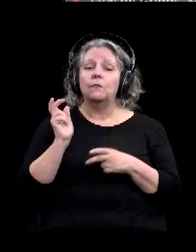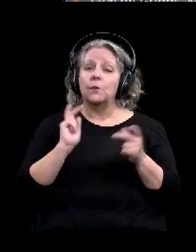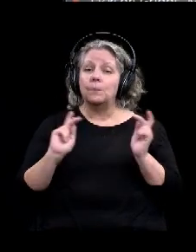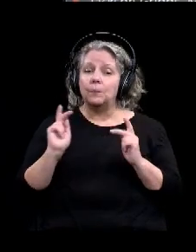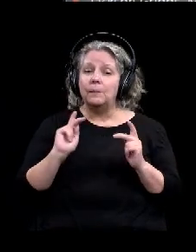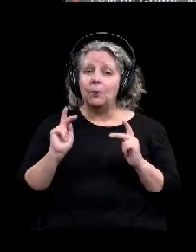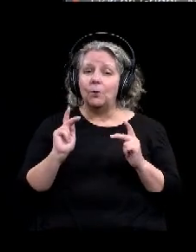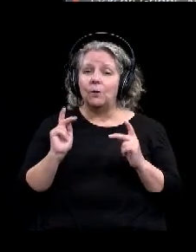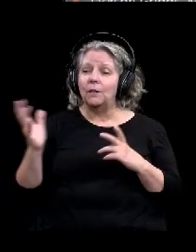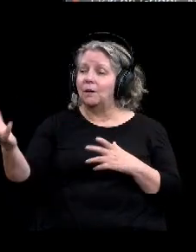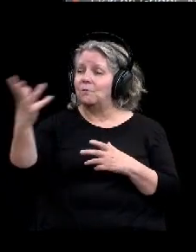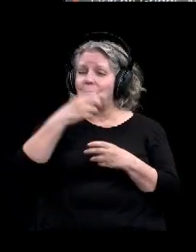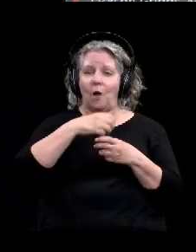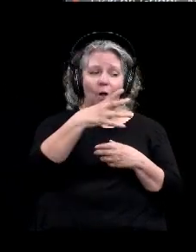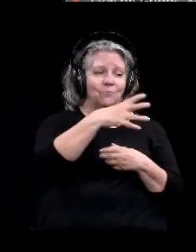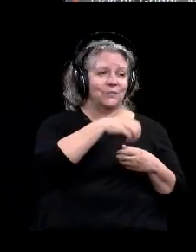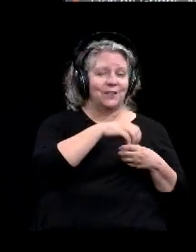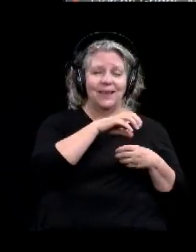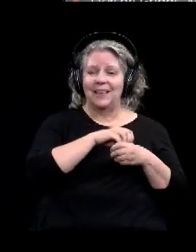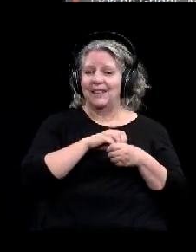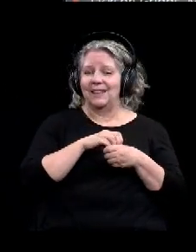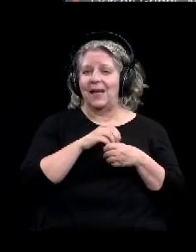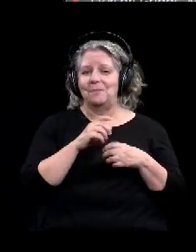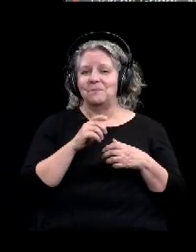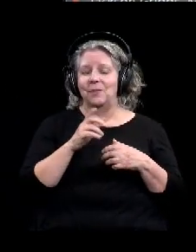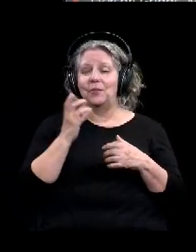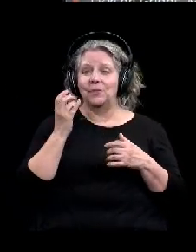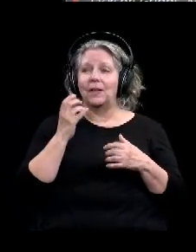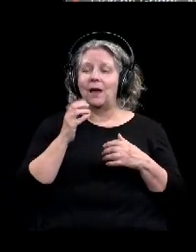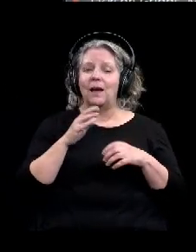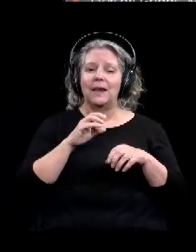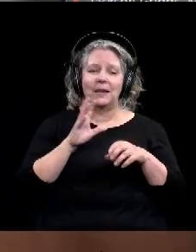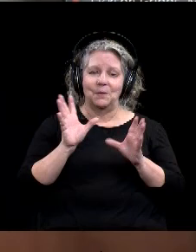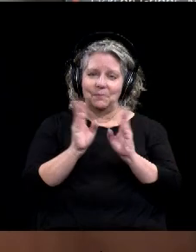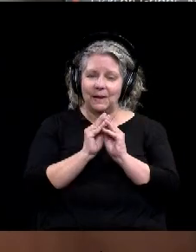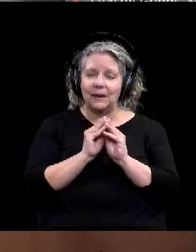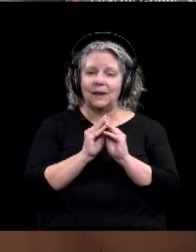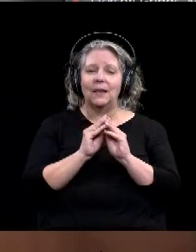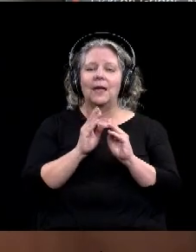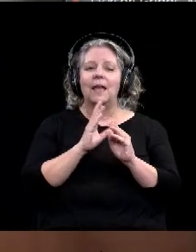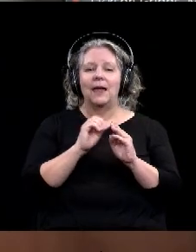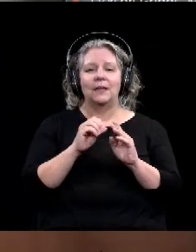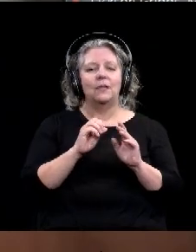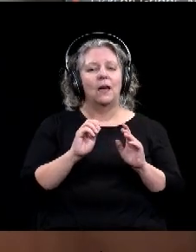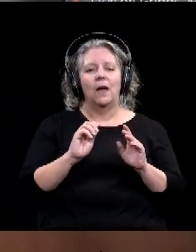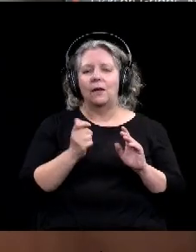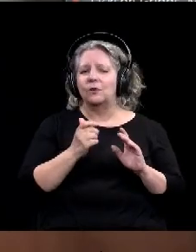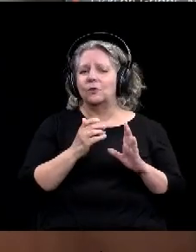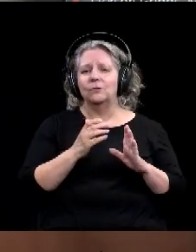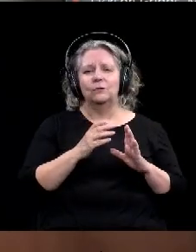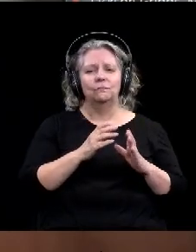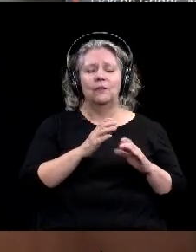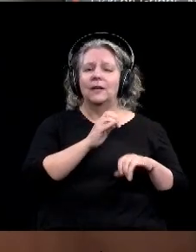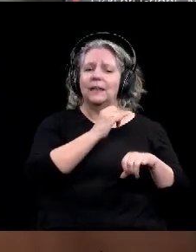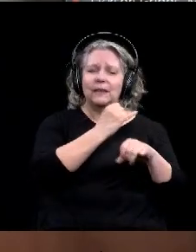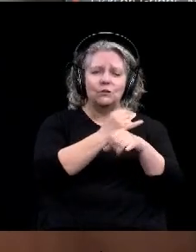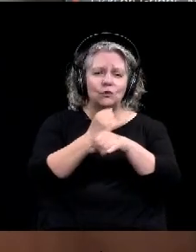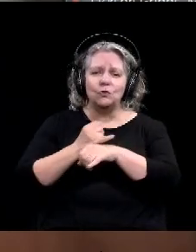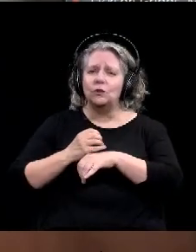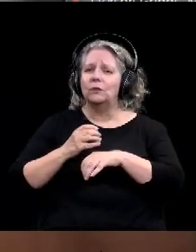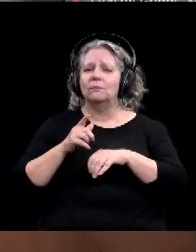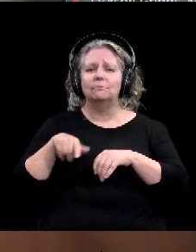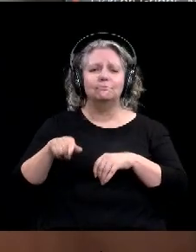que han representado que han han hecho un trabajo muy grande 815 en todas sus